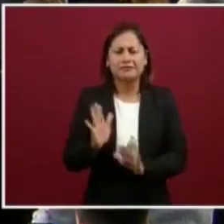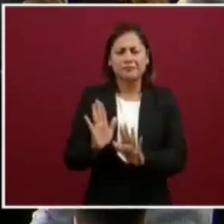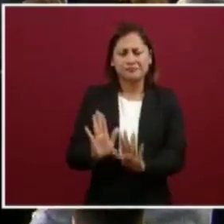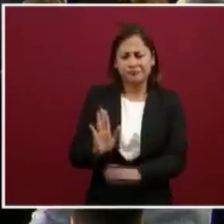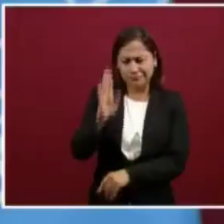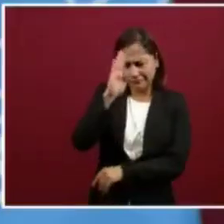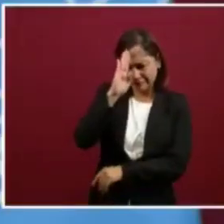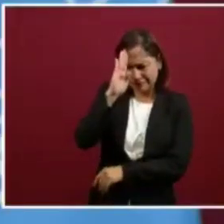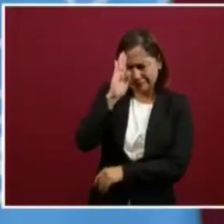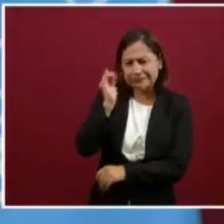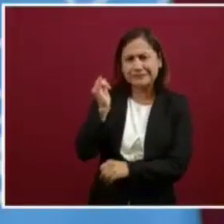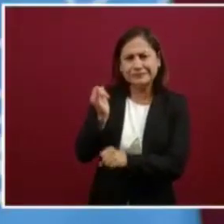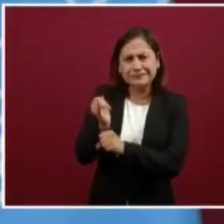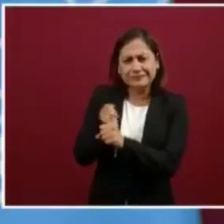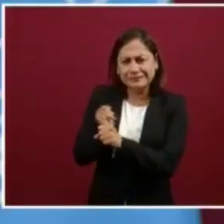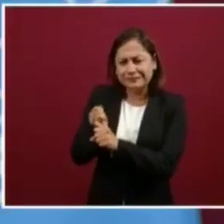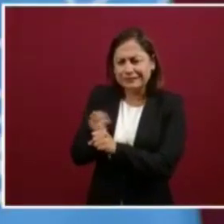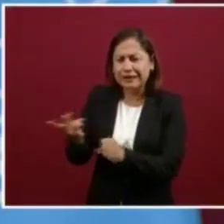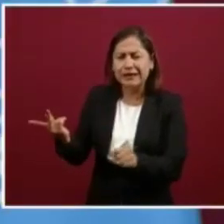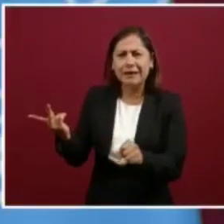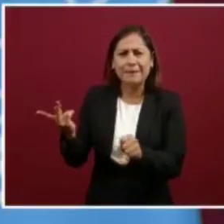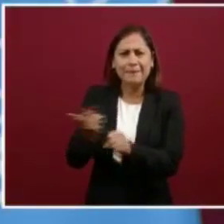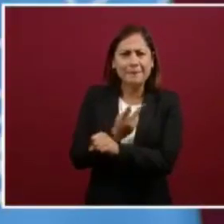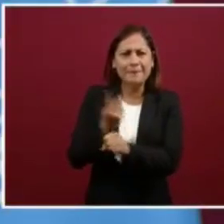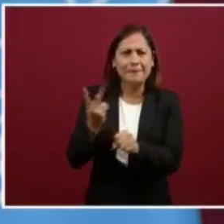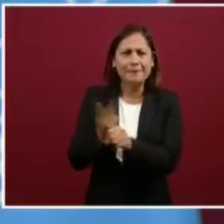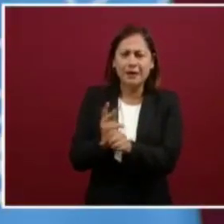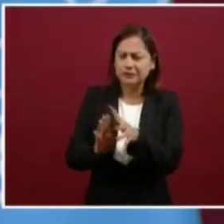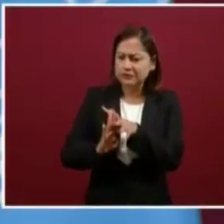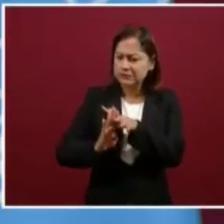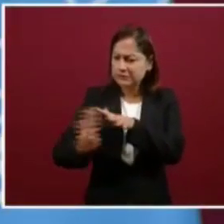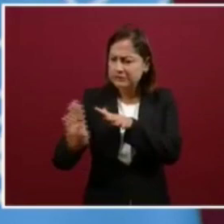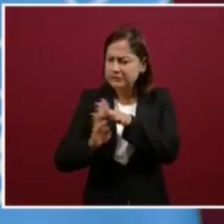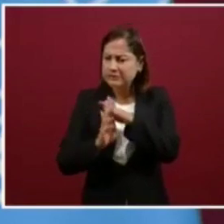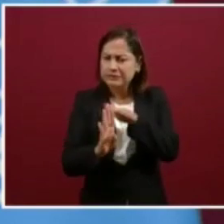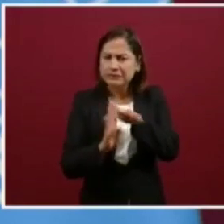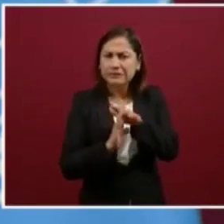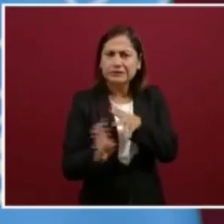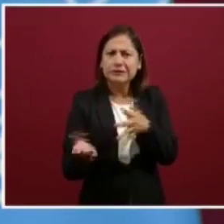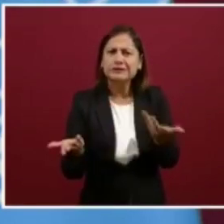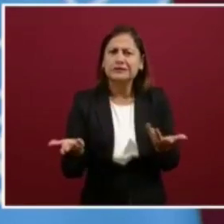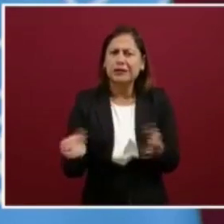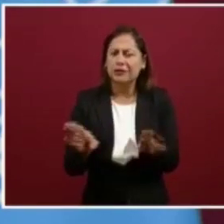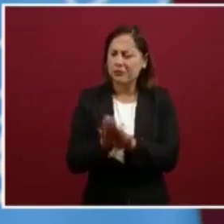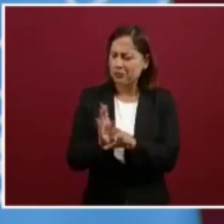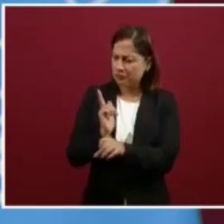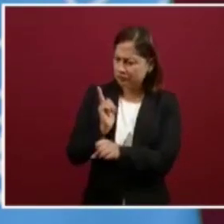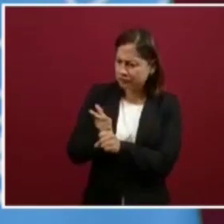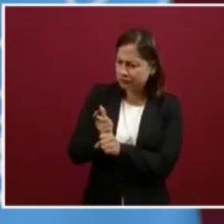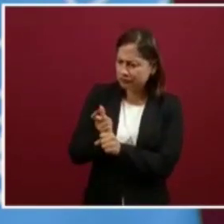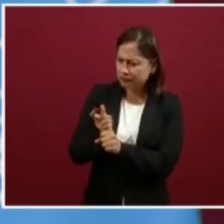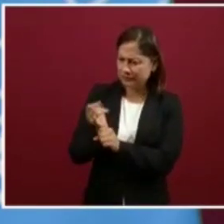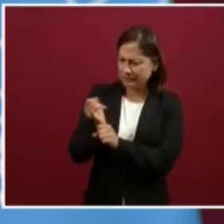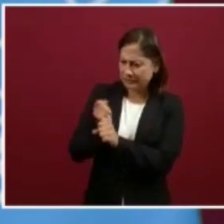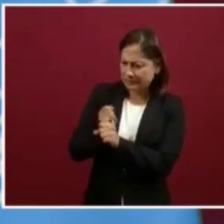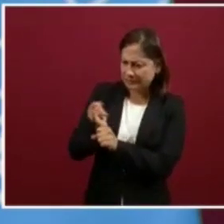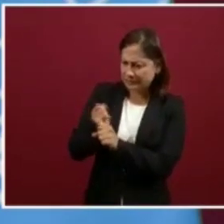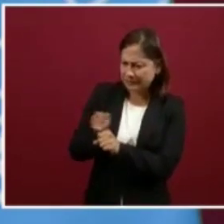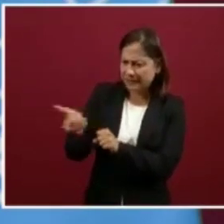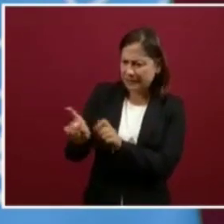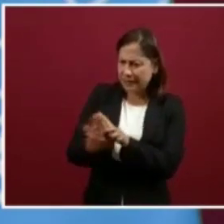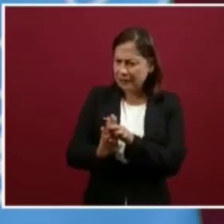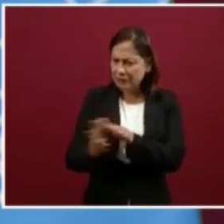motivos y las causas estructurales de la migración? ¿Por qué la gente se mueve? ¿Por qué la gente decide